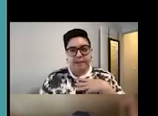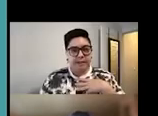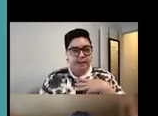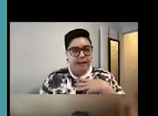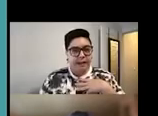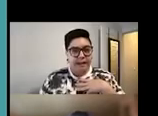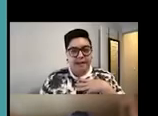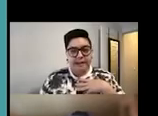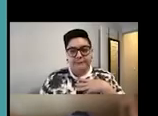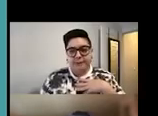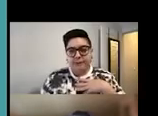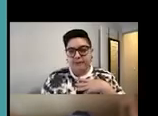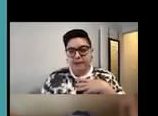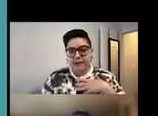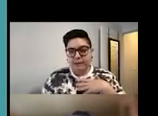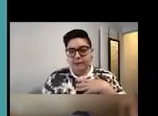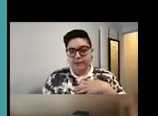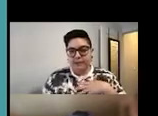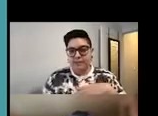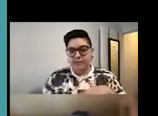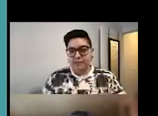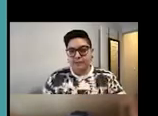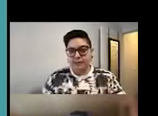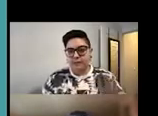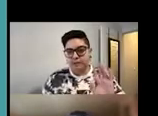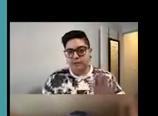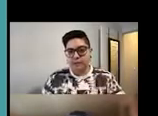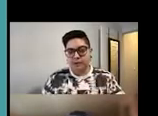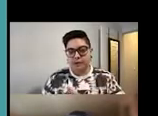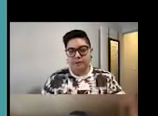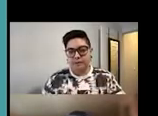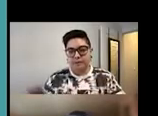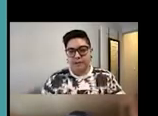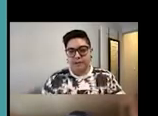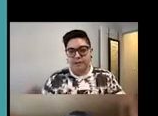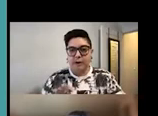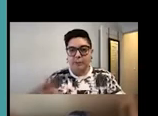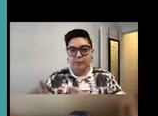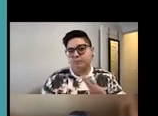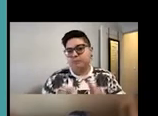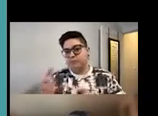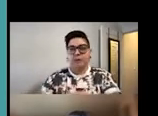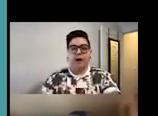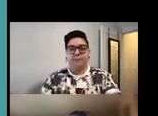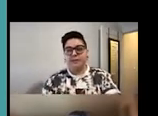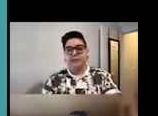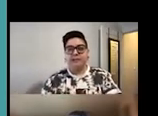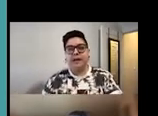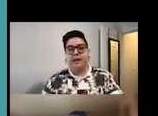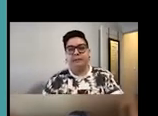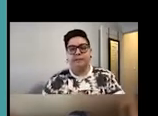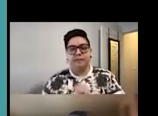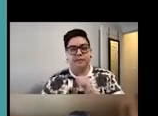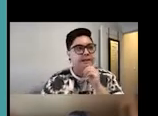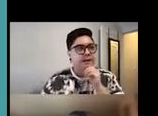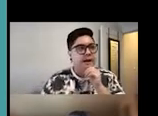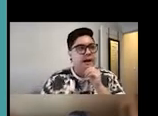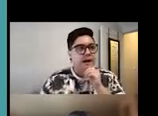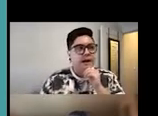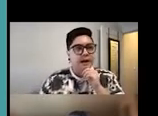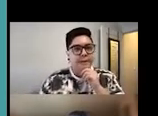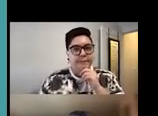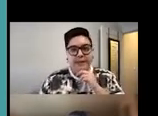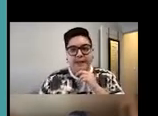les va a mandar toda como magia y si tienen alguna pregunta si hay